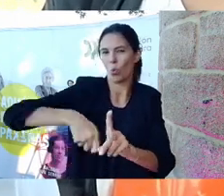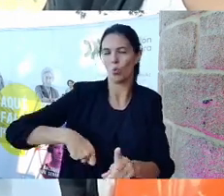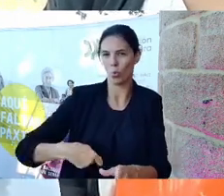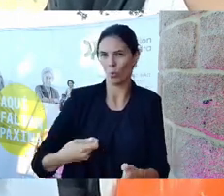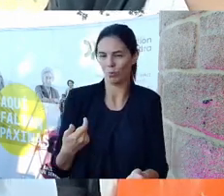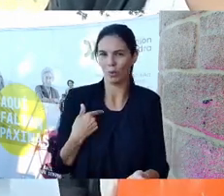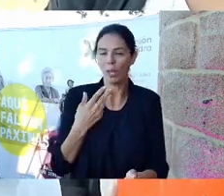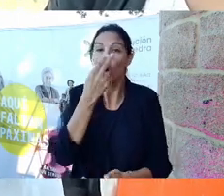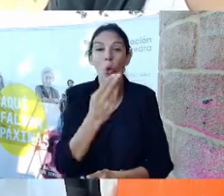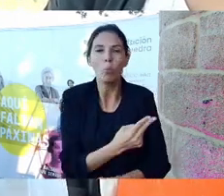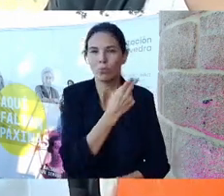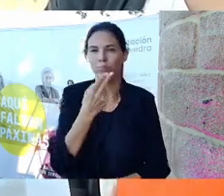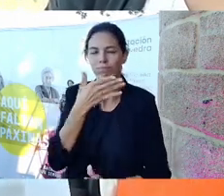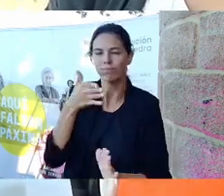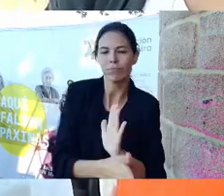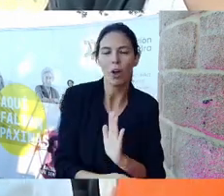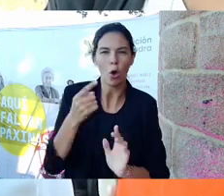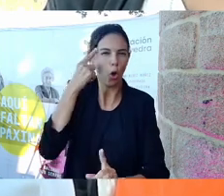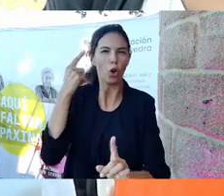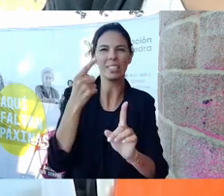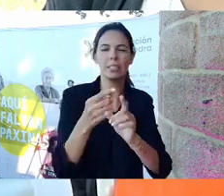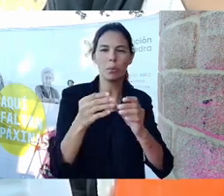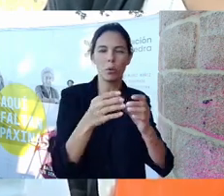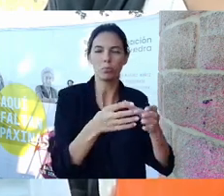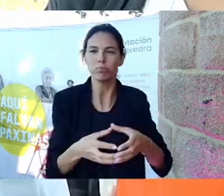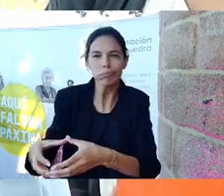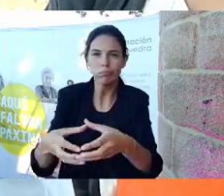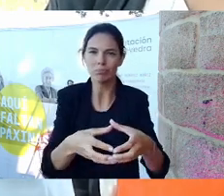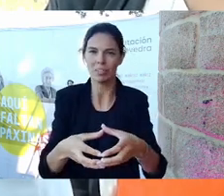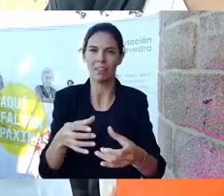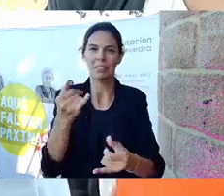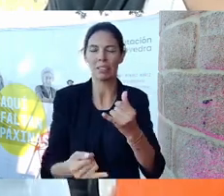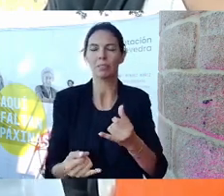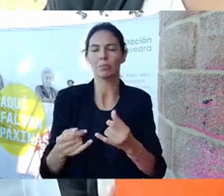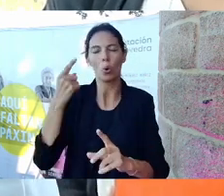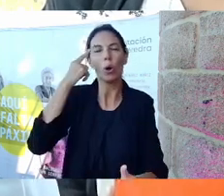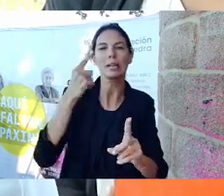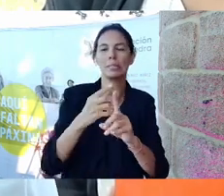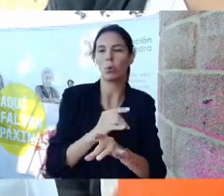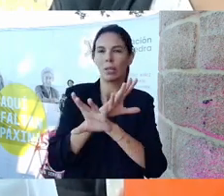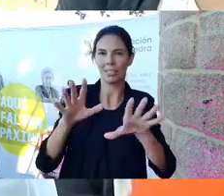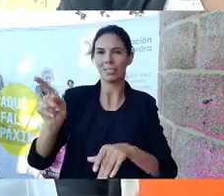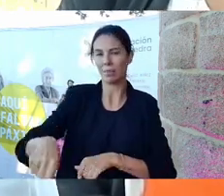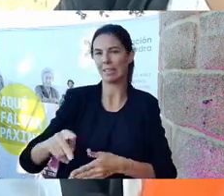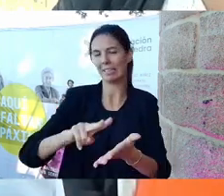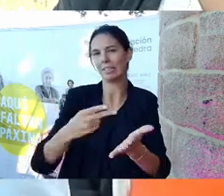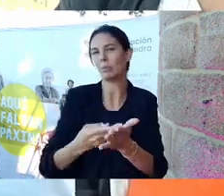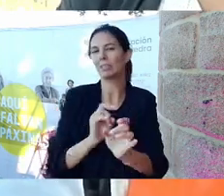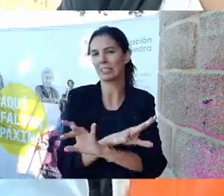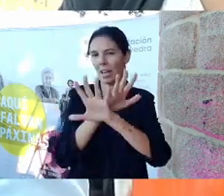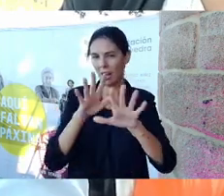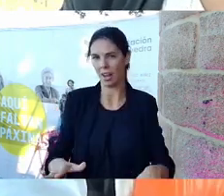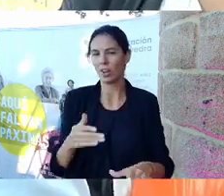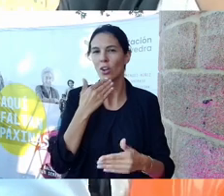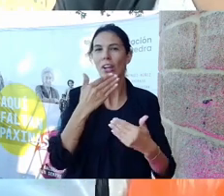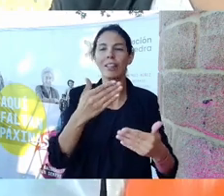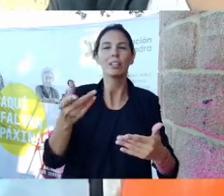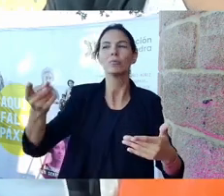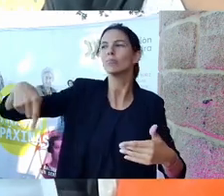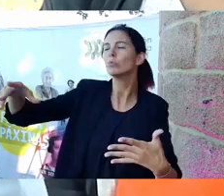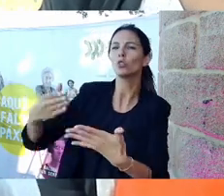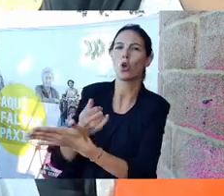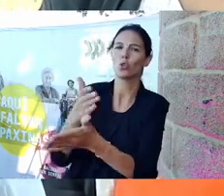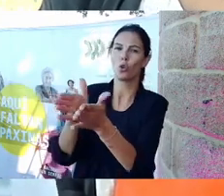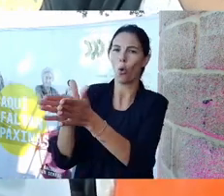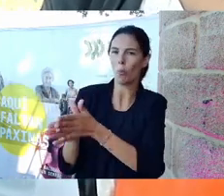traballo exhaustivo nesa historia, ese compromiso, ese obxectivo conxunto común que temos, as nosas intérpretes, por